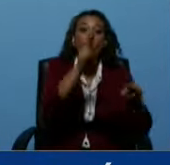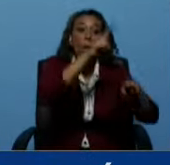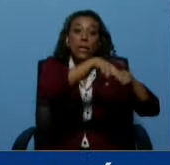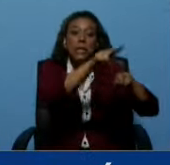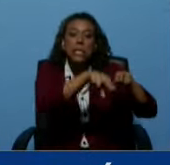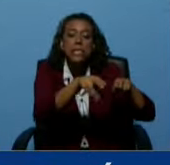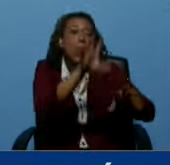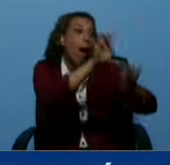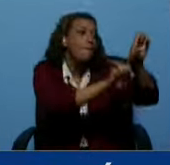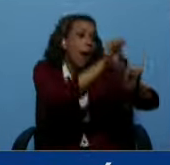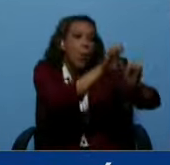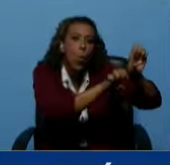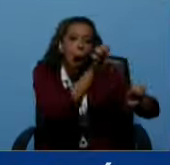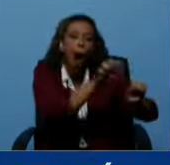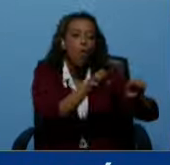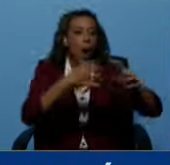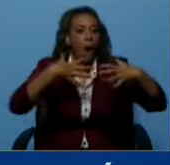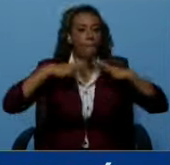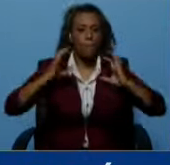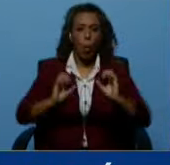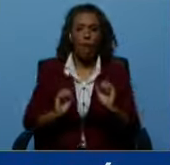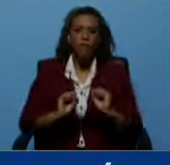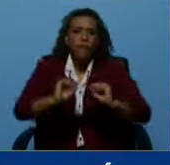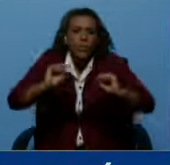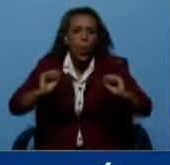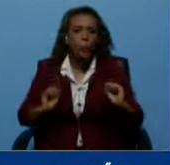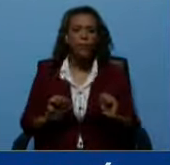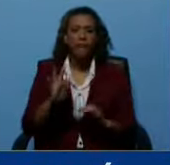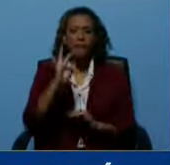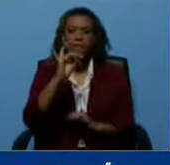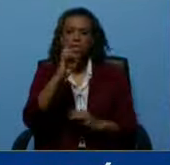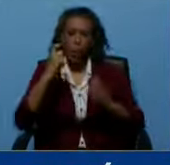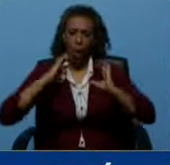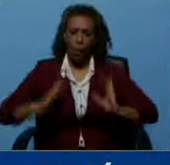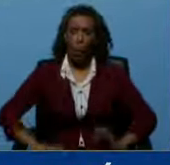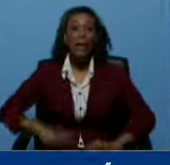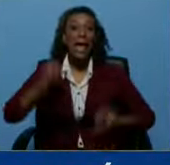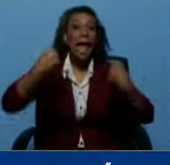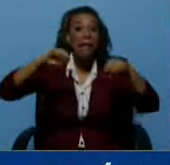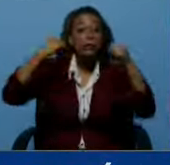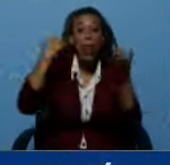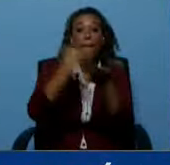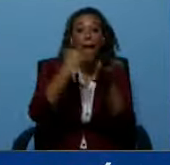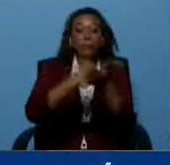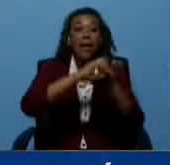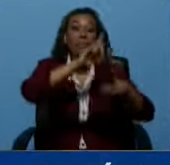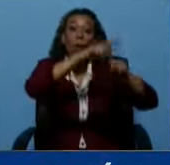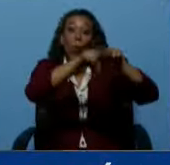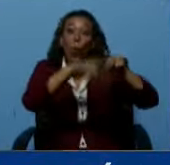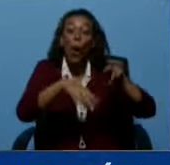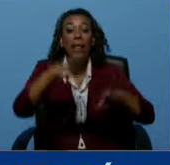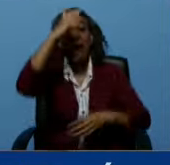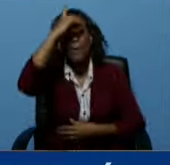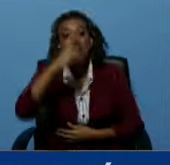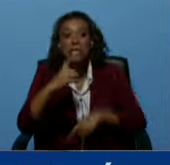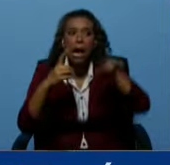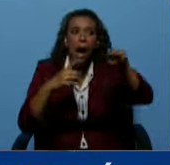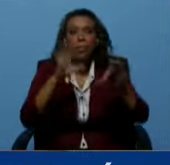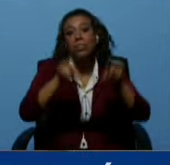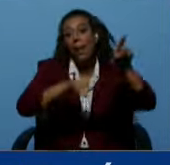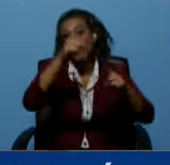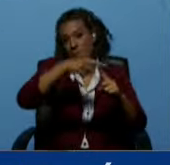pacientes son evaluados por fisioterapeutas y realizan cualquier tipo de ejercicio práctico de acuerdo a la discapacidad que puedan